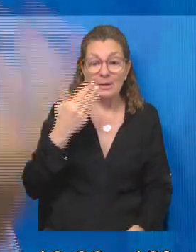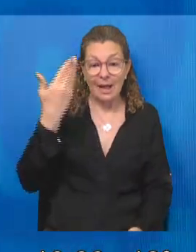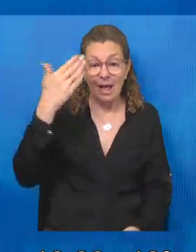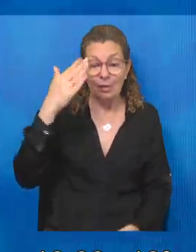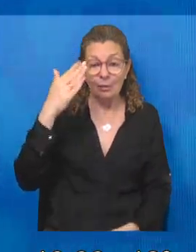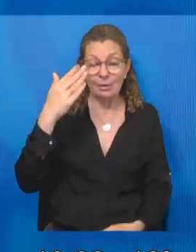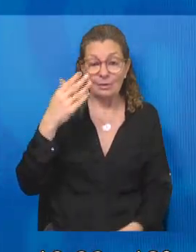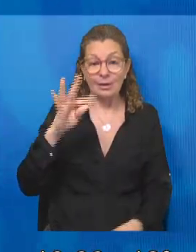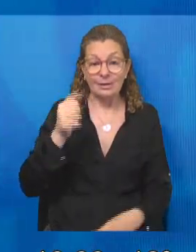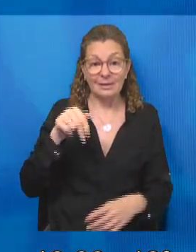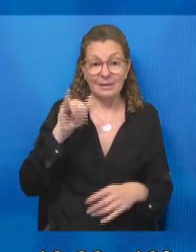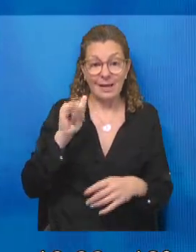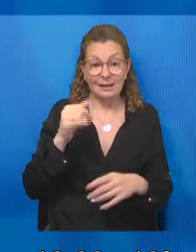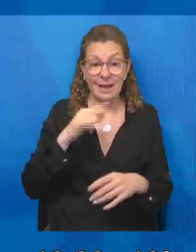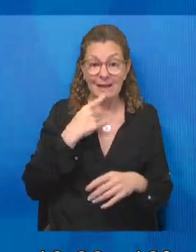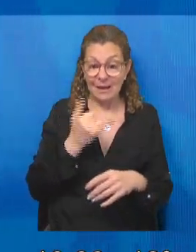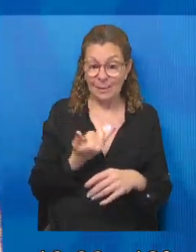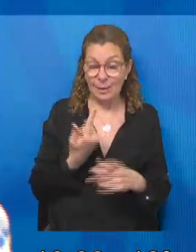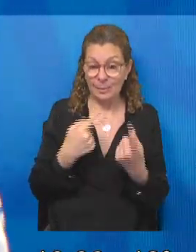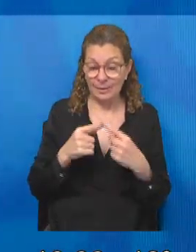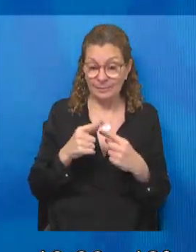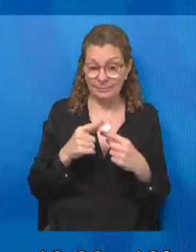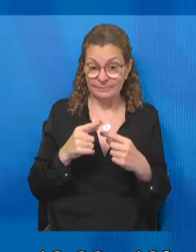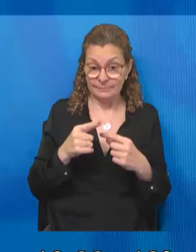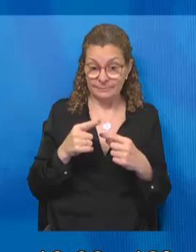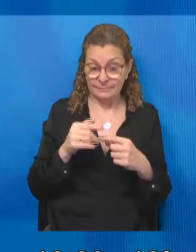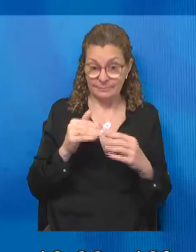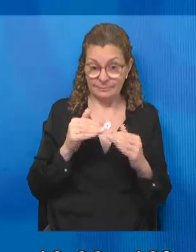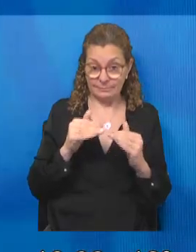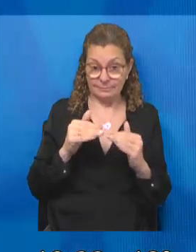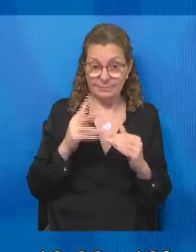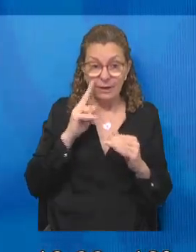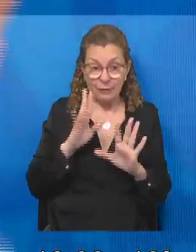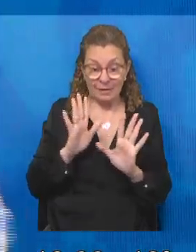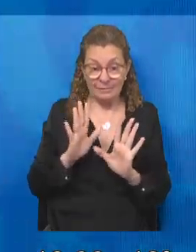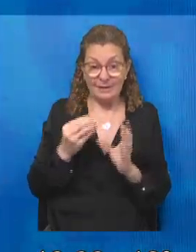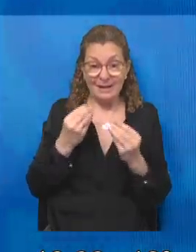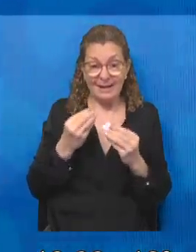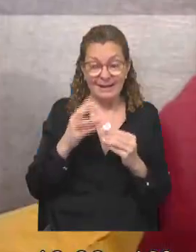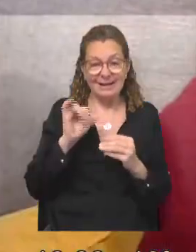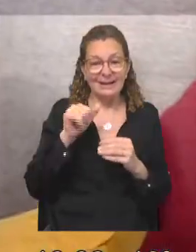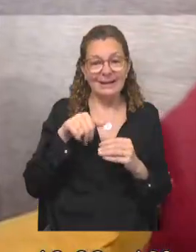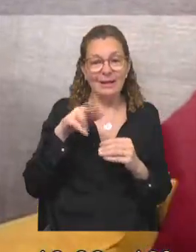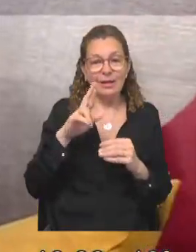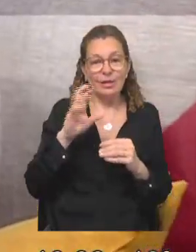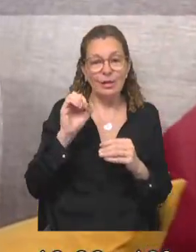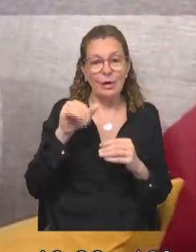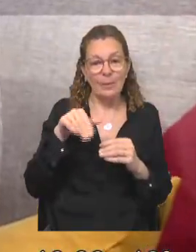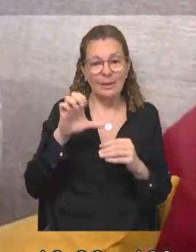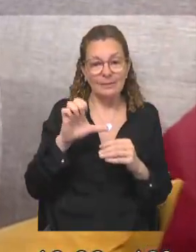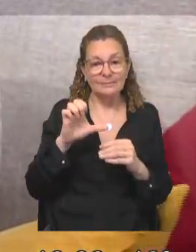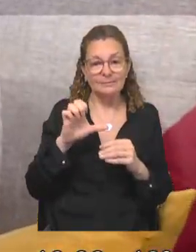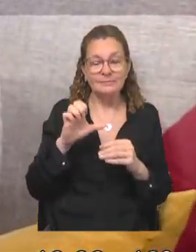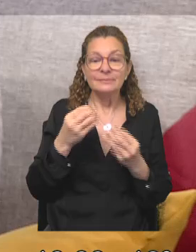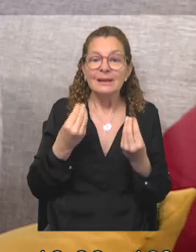adultos. Tania ponía ejemplos muy concretos, pero... Para ir como desde el vamos. ¿Qué es? ¿Qué es el síndrome del impostor? ¿De qué hablamos cuando hablamos del síndrome del impostor?